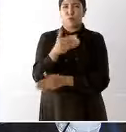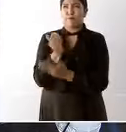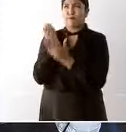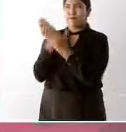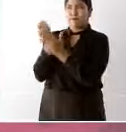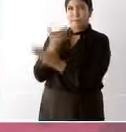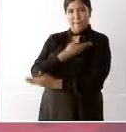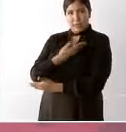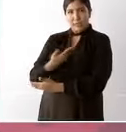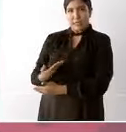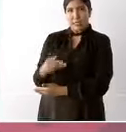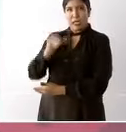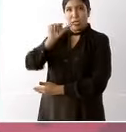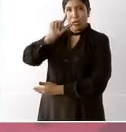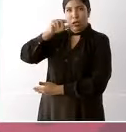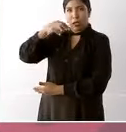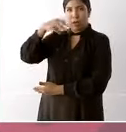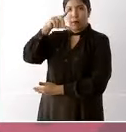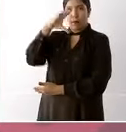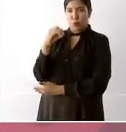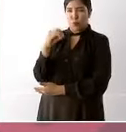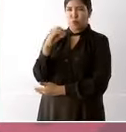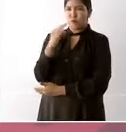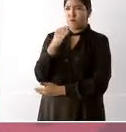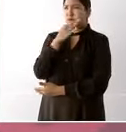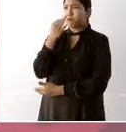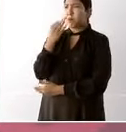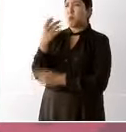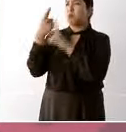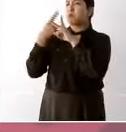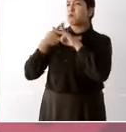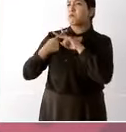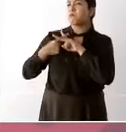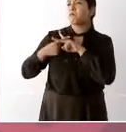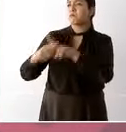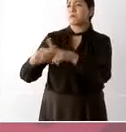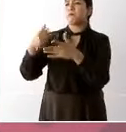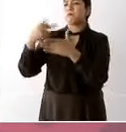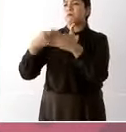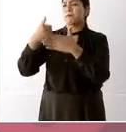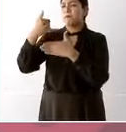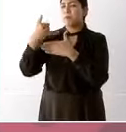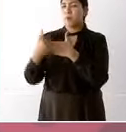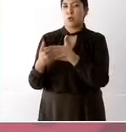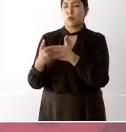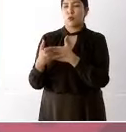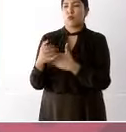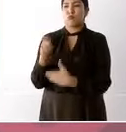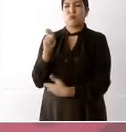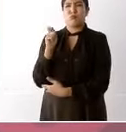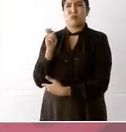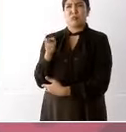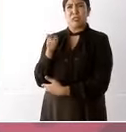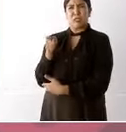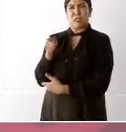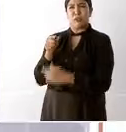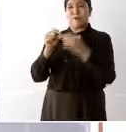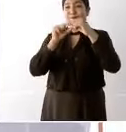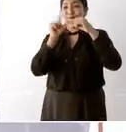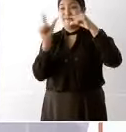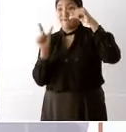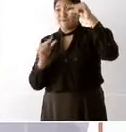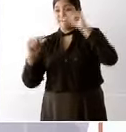Manuel López Obrador dio el banderazo de inicio al proyecto emblema que detonará el desarrollo del Istmo de